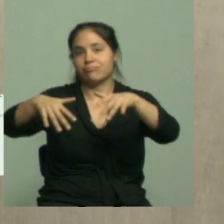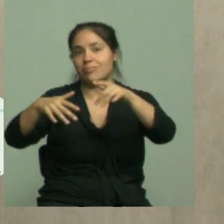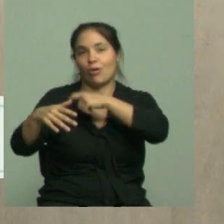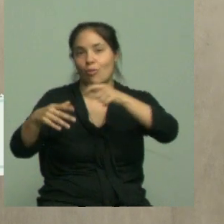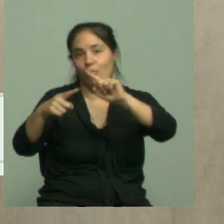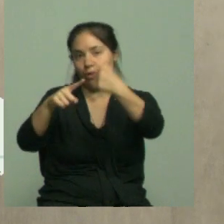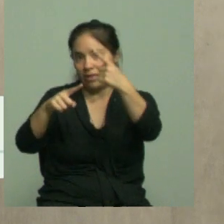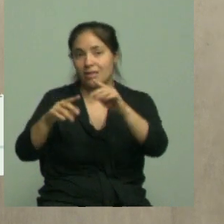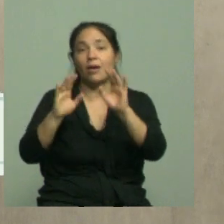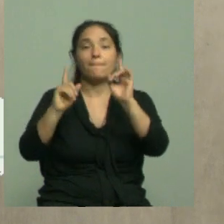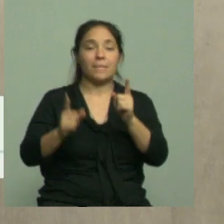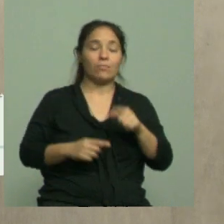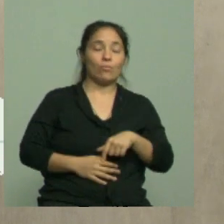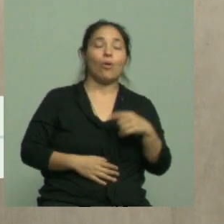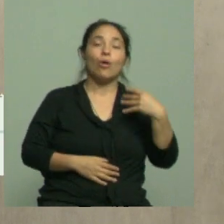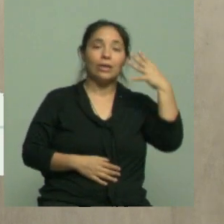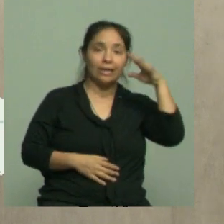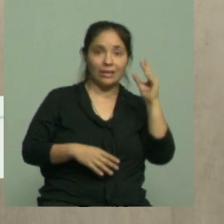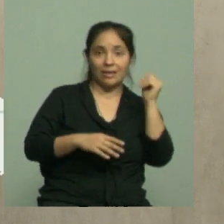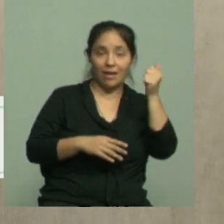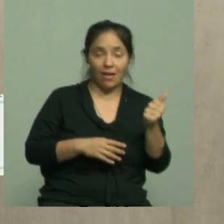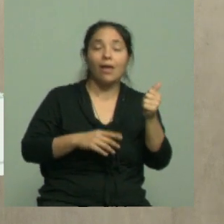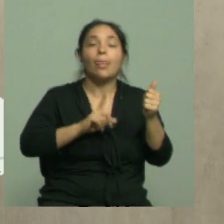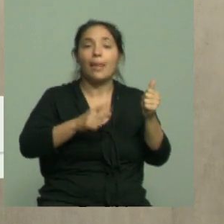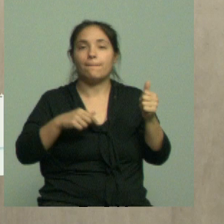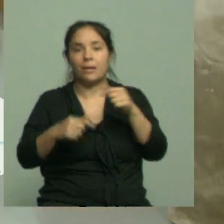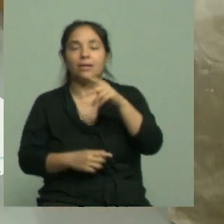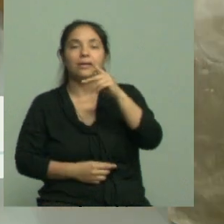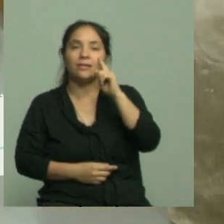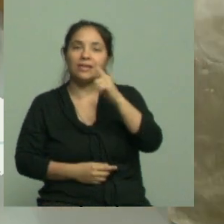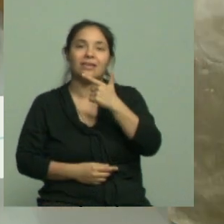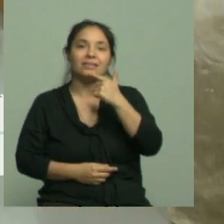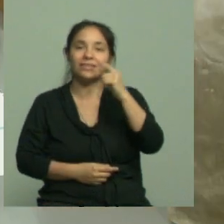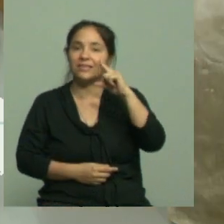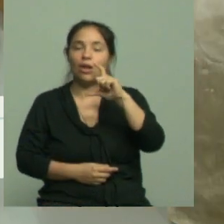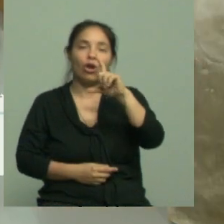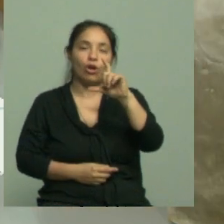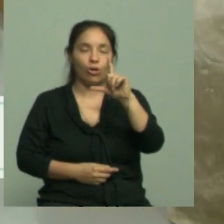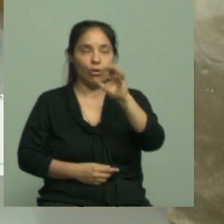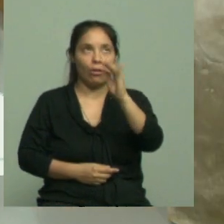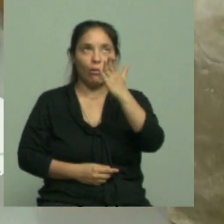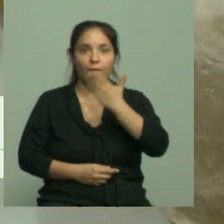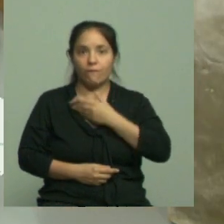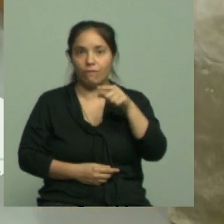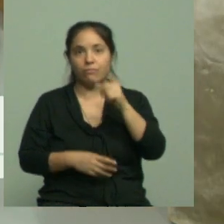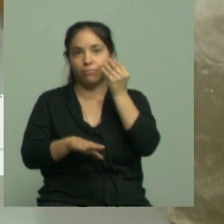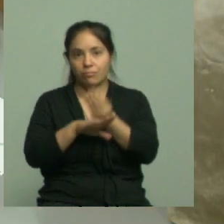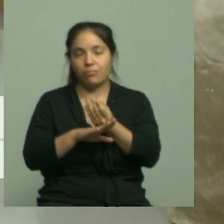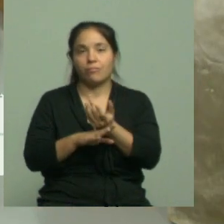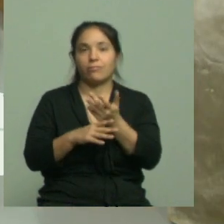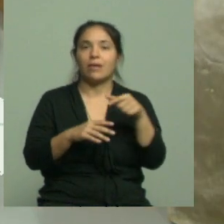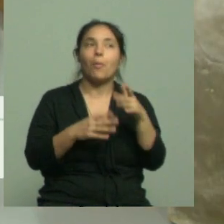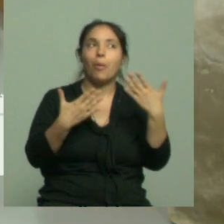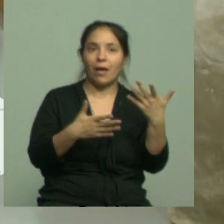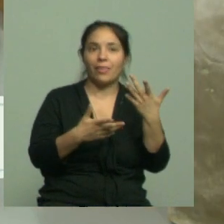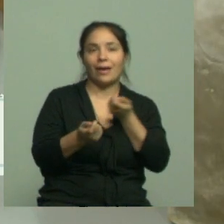Axel Kicillof está muy posicionado y hasta podría leerse como una suerte de apoyo de apertura de juego. Bueno, creo que las realidades son